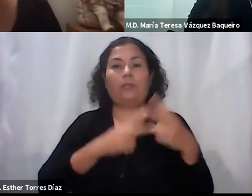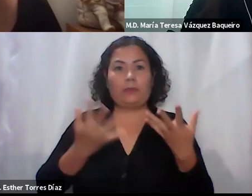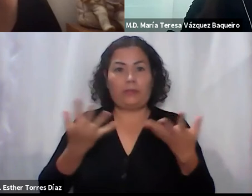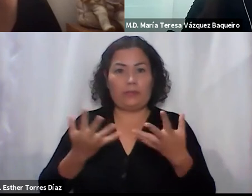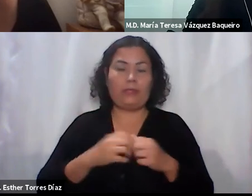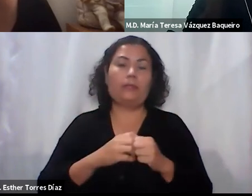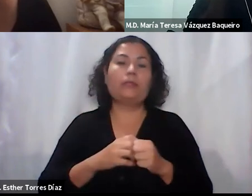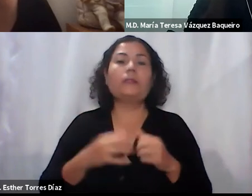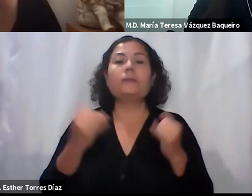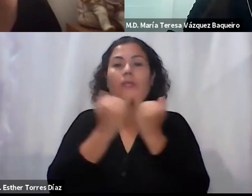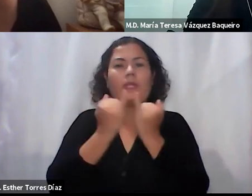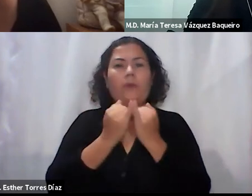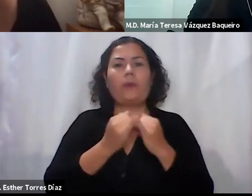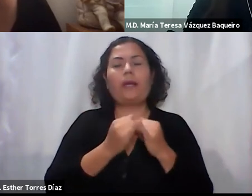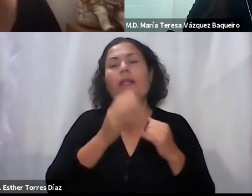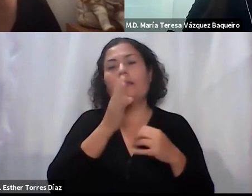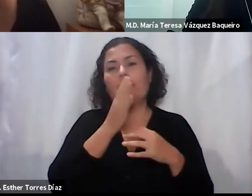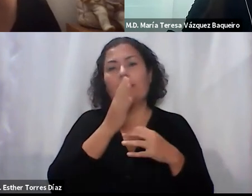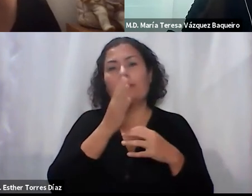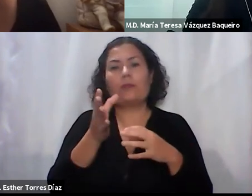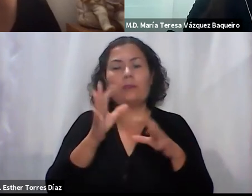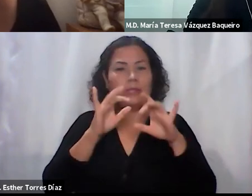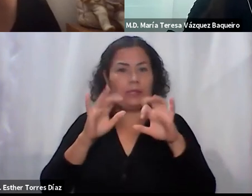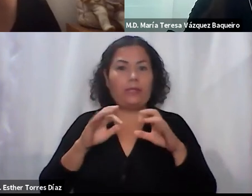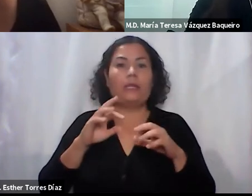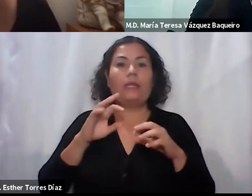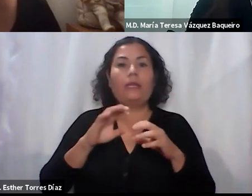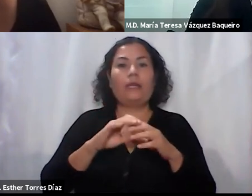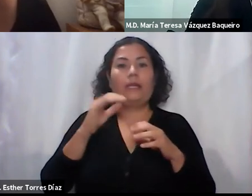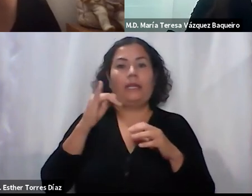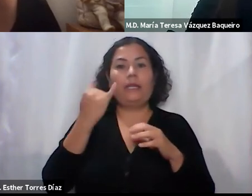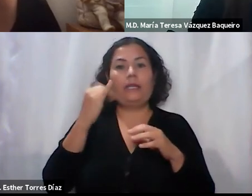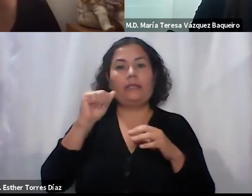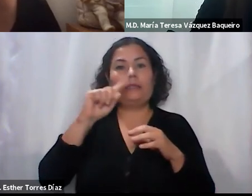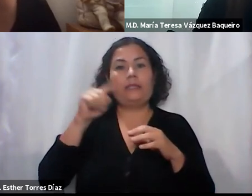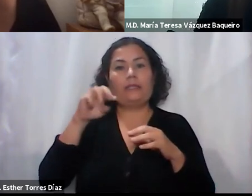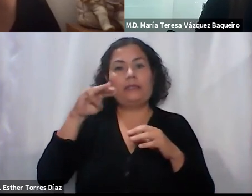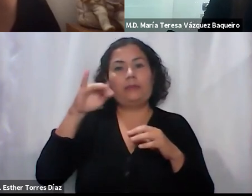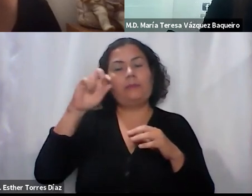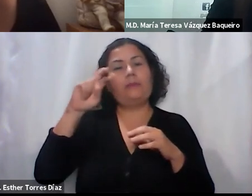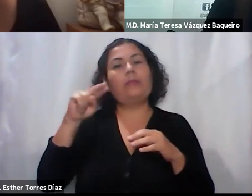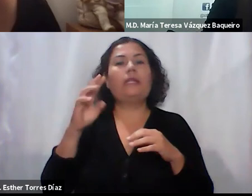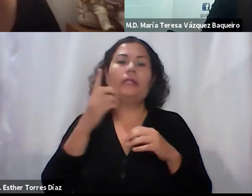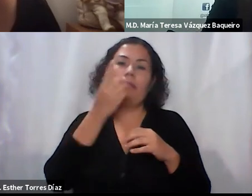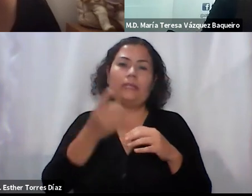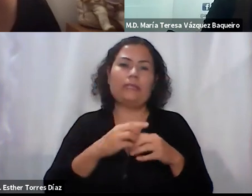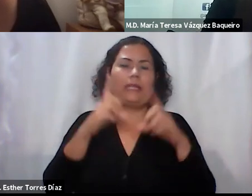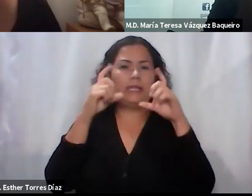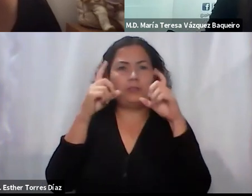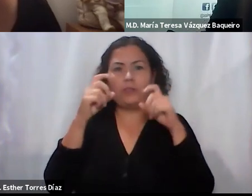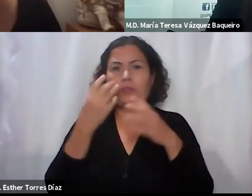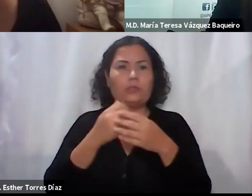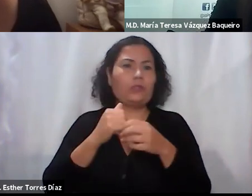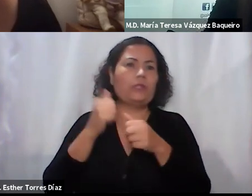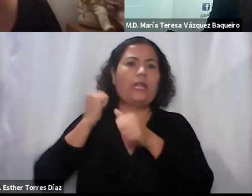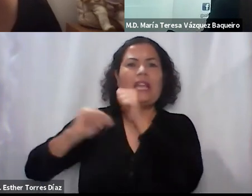comenta Yasmín, dice, el render que utilizó es antiguo, no es el último, se han hecho modificaciones. Sí, las fotos, las imágenes son de